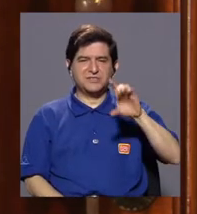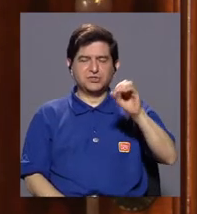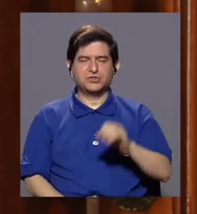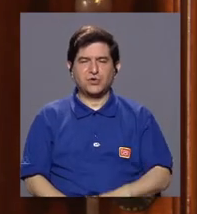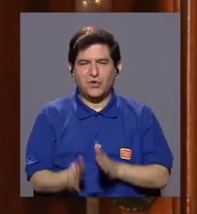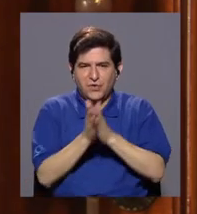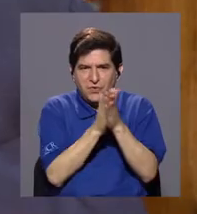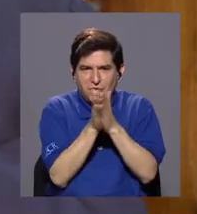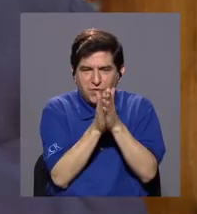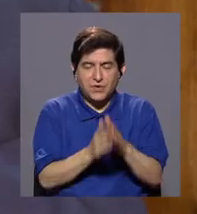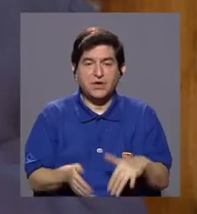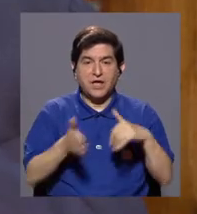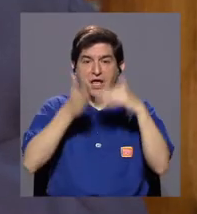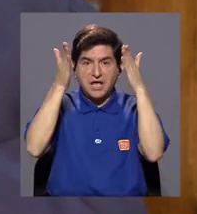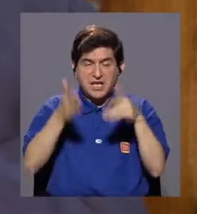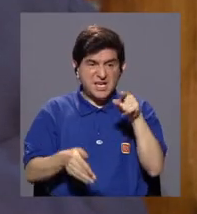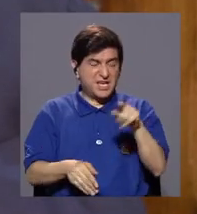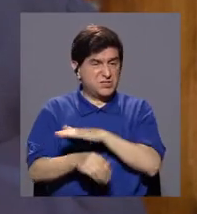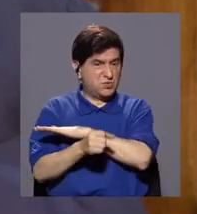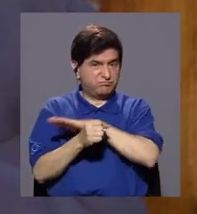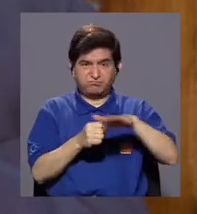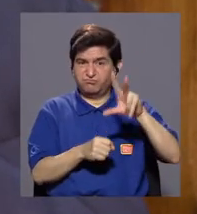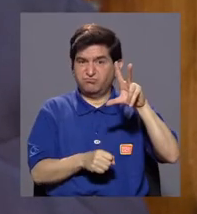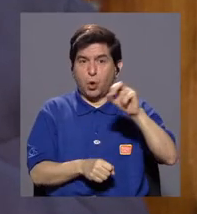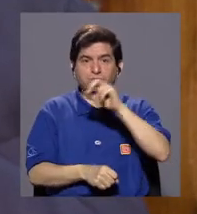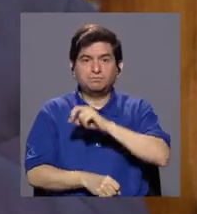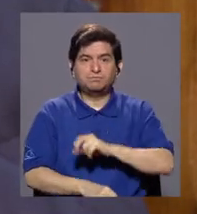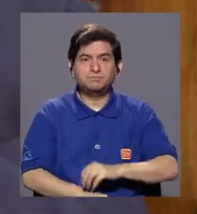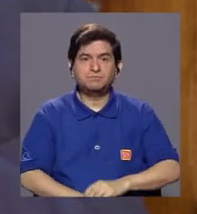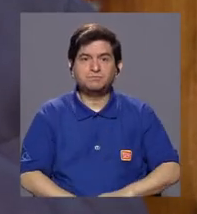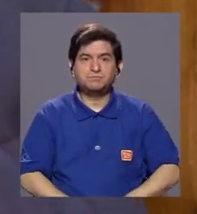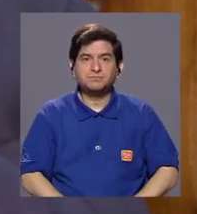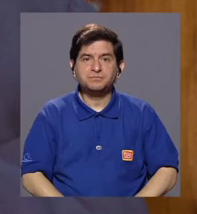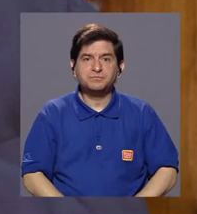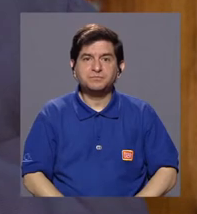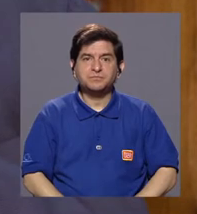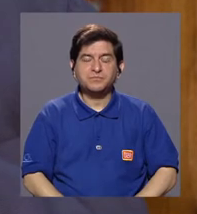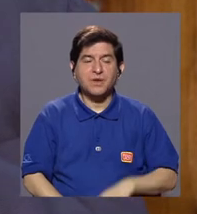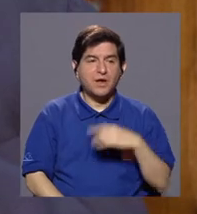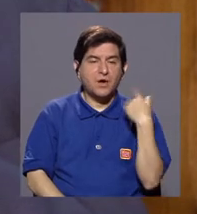Y para los estudiantes eso no es suficiente. De tal manera que